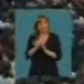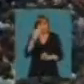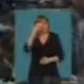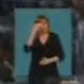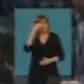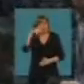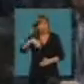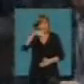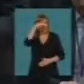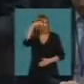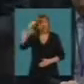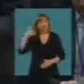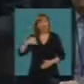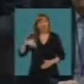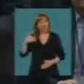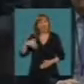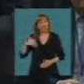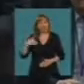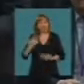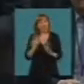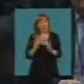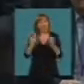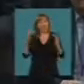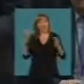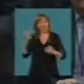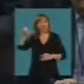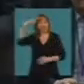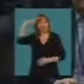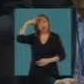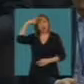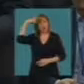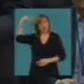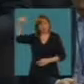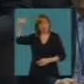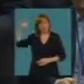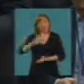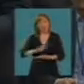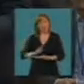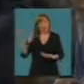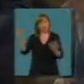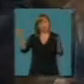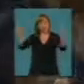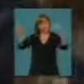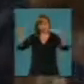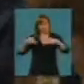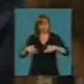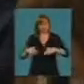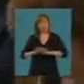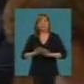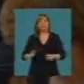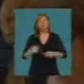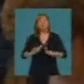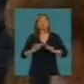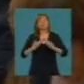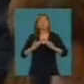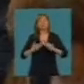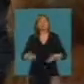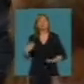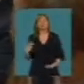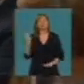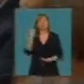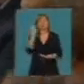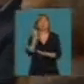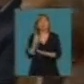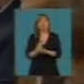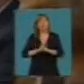Nación Argentina, ante las honorables cámaras, diputados y senadores de la Nación reunidas en Asamblea, comienza el ejercicio efectivo de su